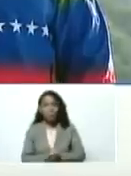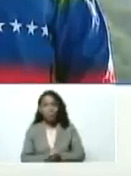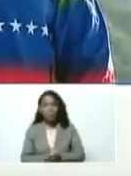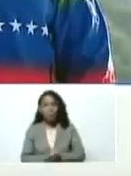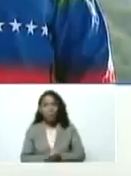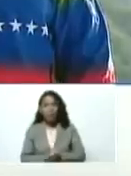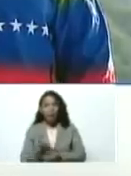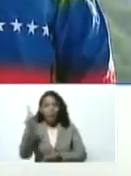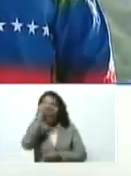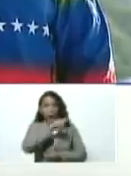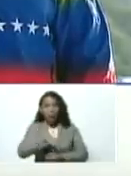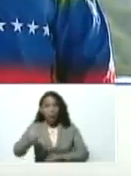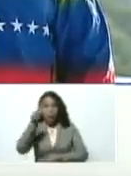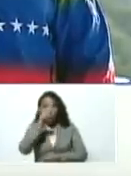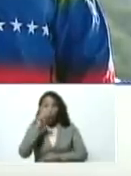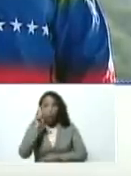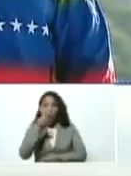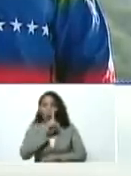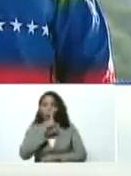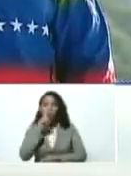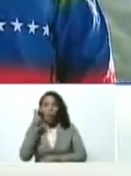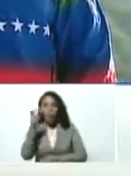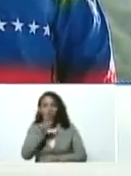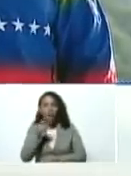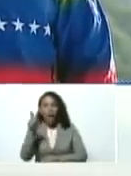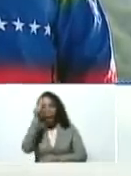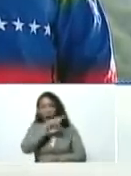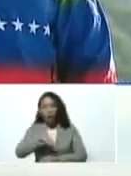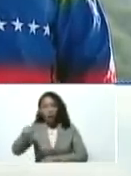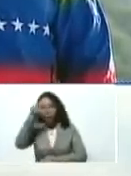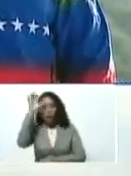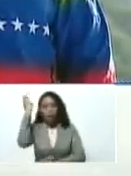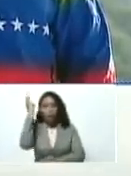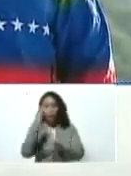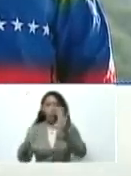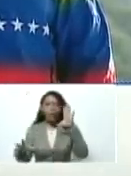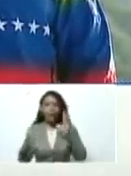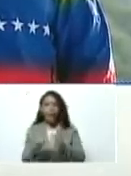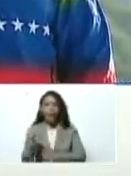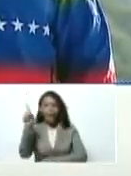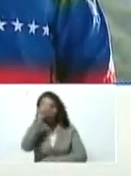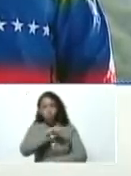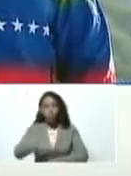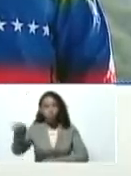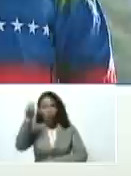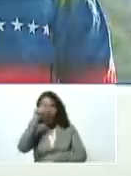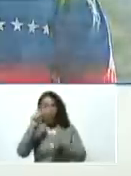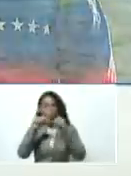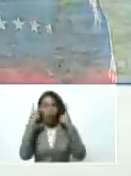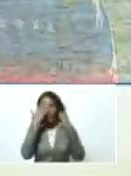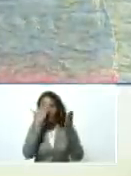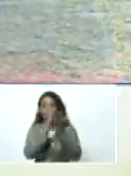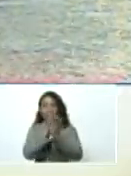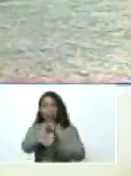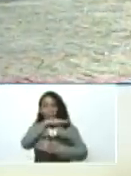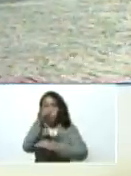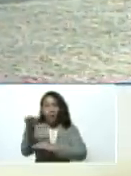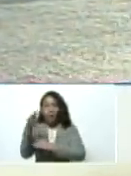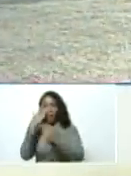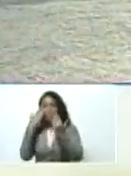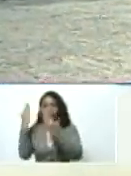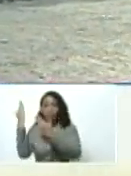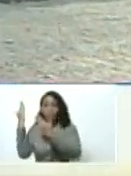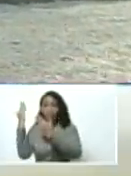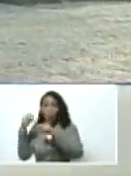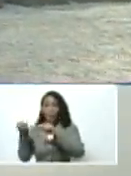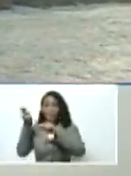La rueda, vamos a buscarle un nombre. La rueda de la fortuna. La rueda de La Guaira frente al mar. Mire esa maravilla, uno se monta